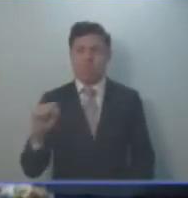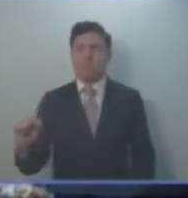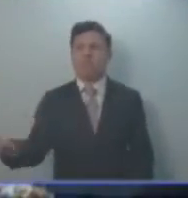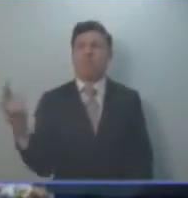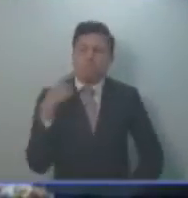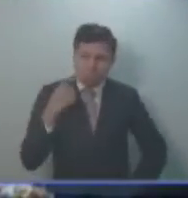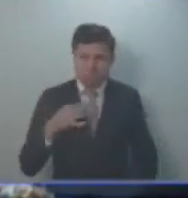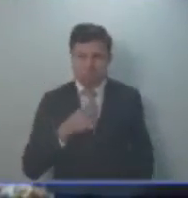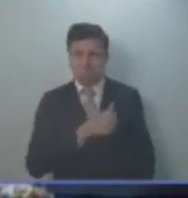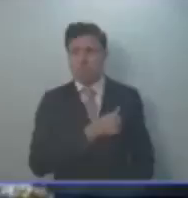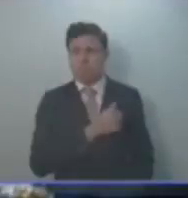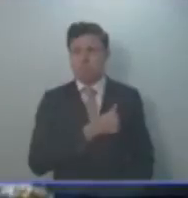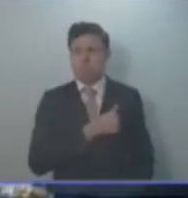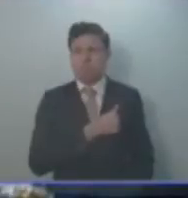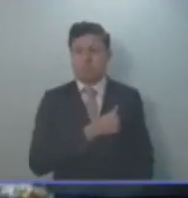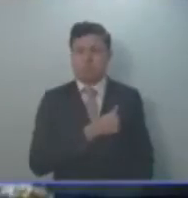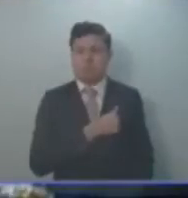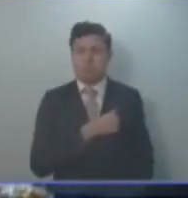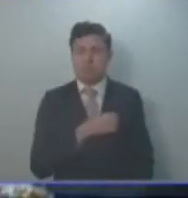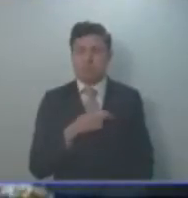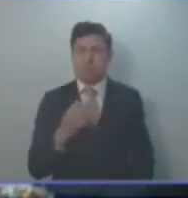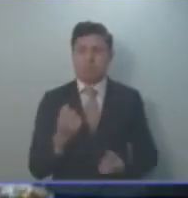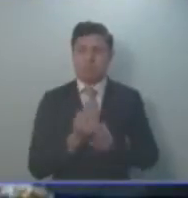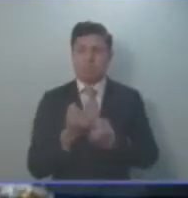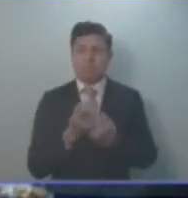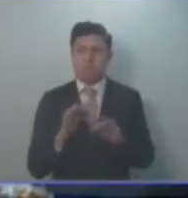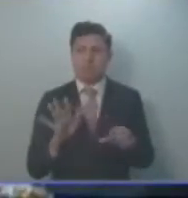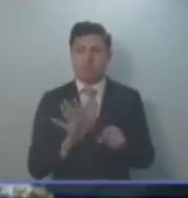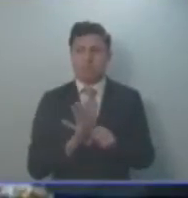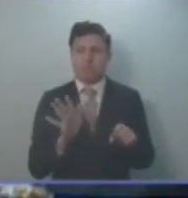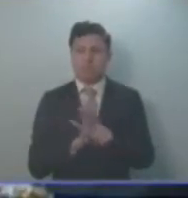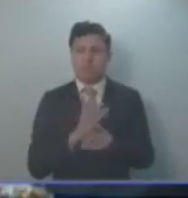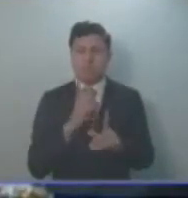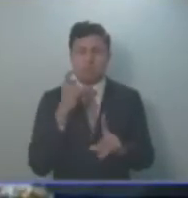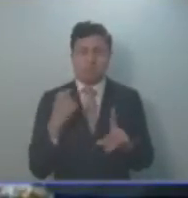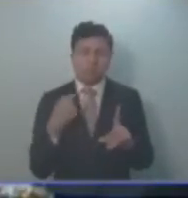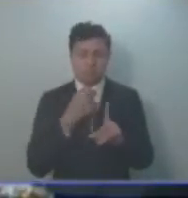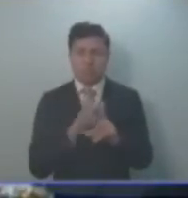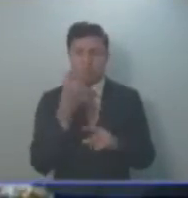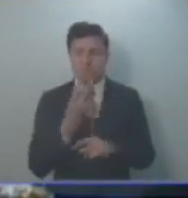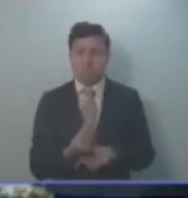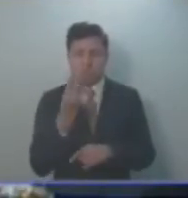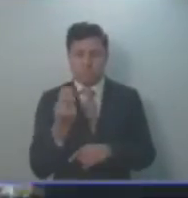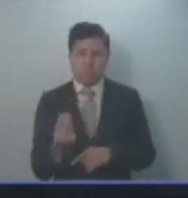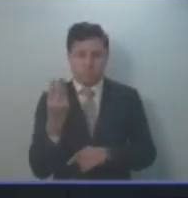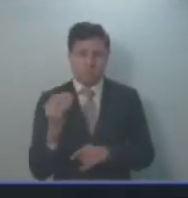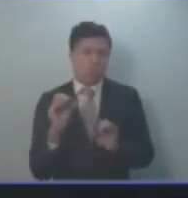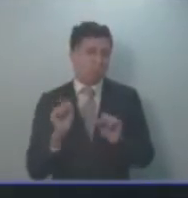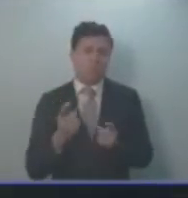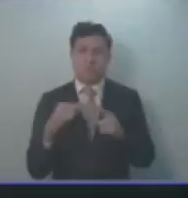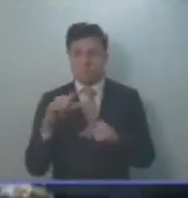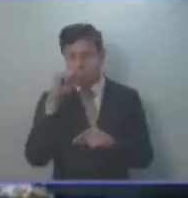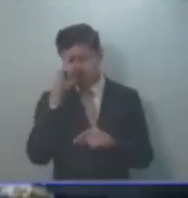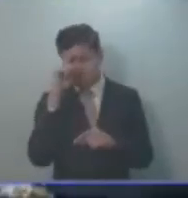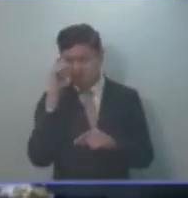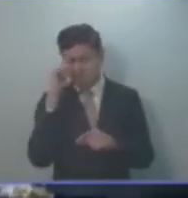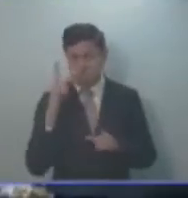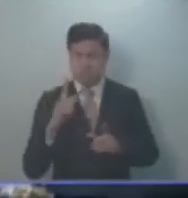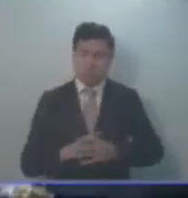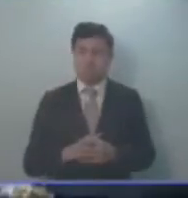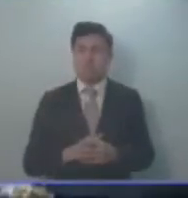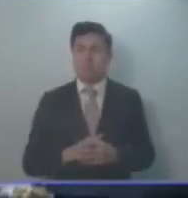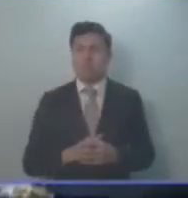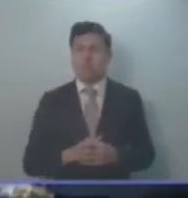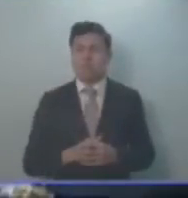está obligado a cubrir la totalidad del subsidio diario por incapacidad al trabajador